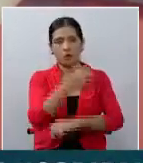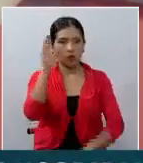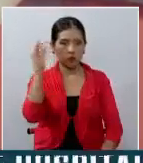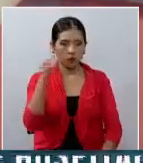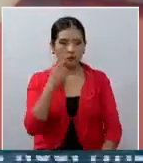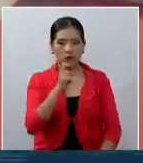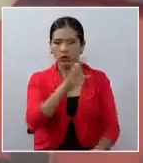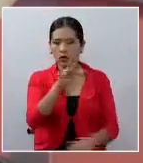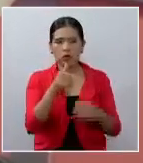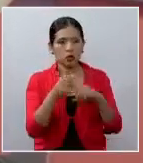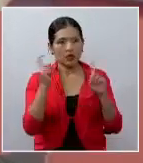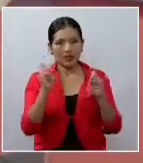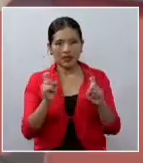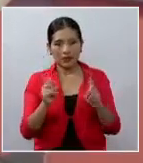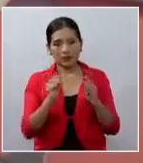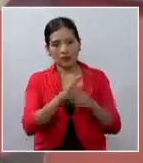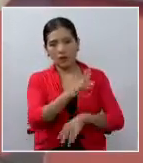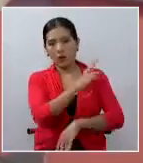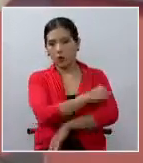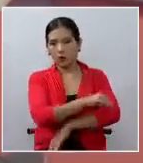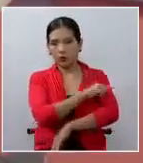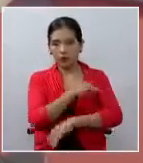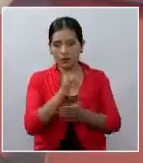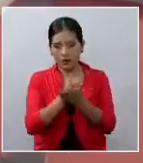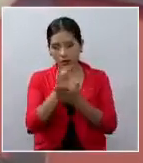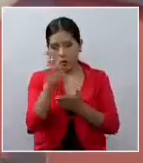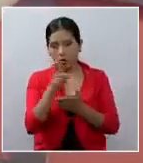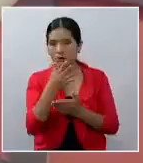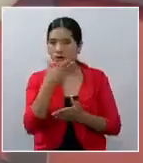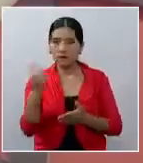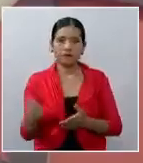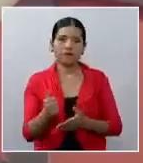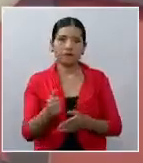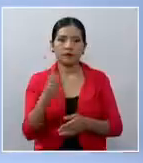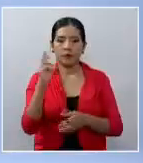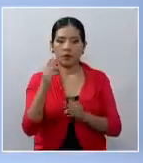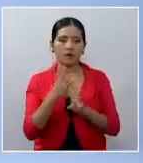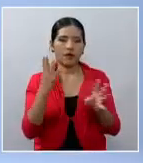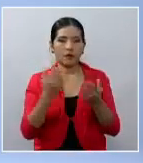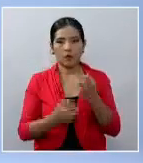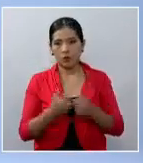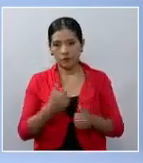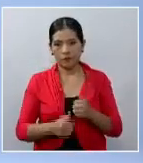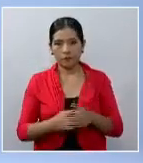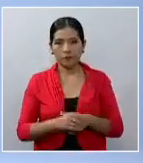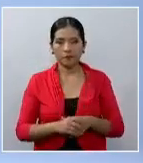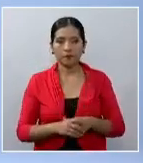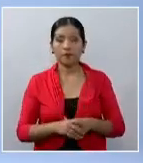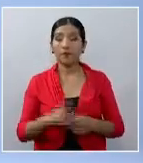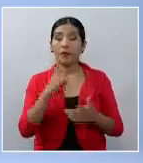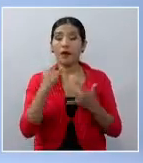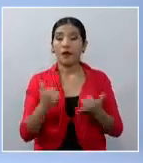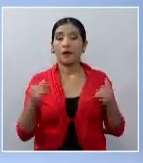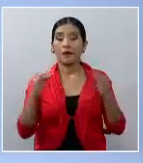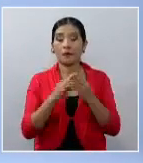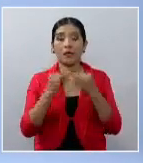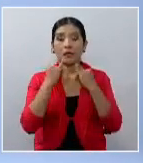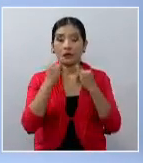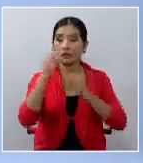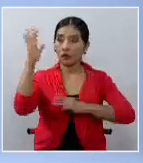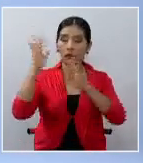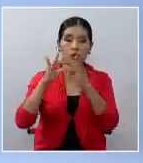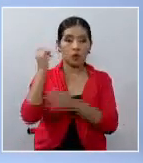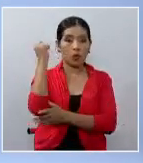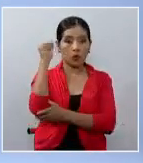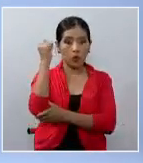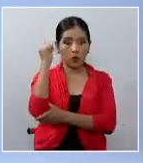que ser digitalizado y este hospital no se queda atrás también viene digitalizados nos vamos a ir con la información hasta sucre